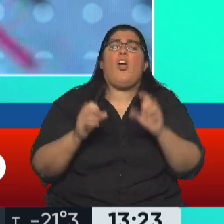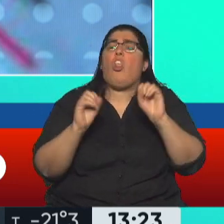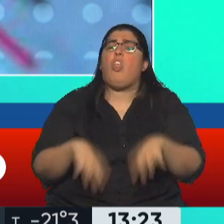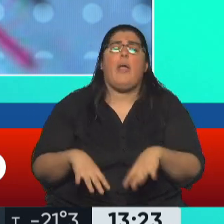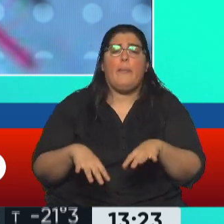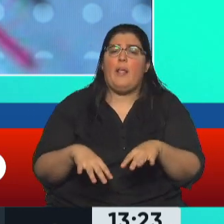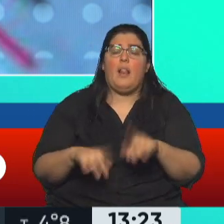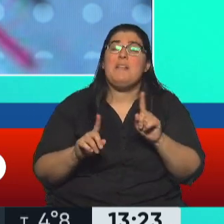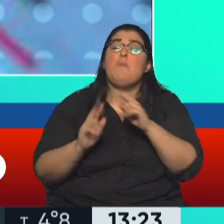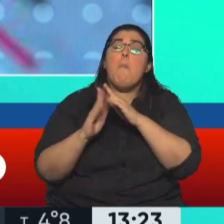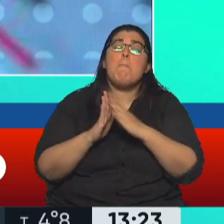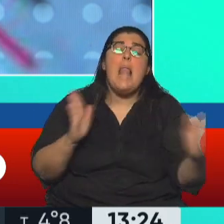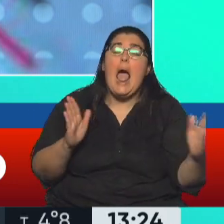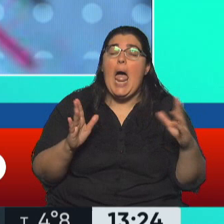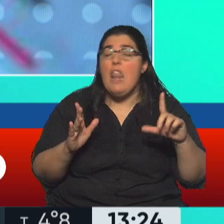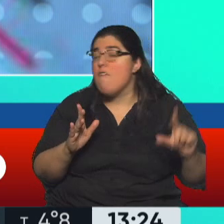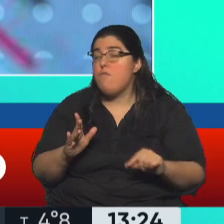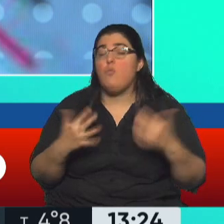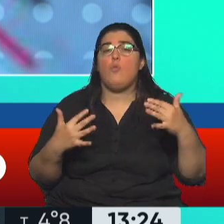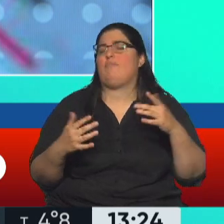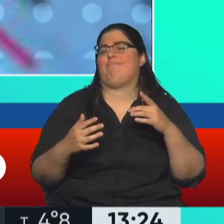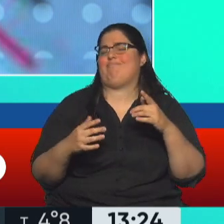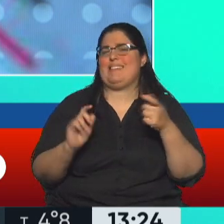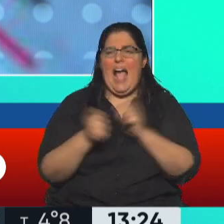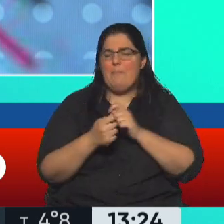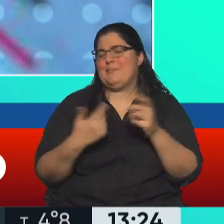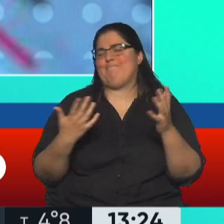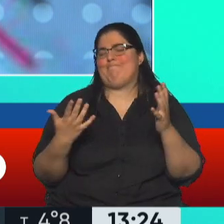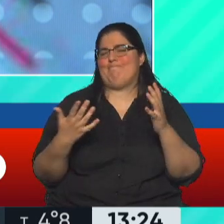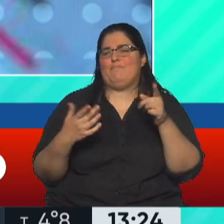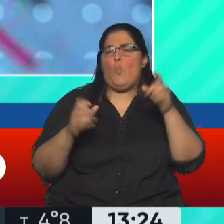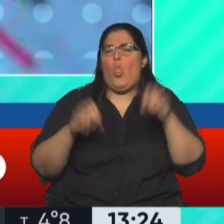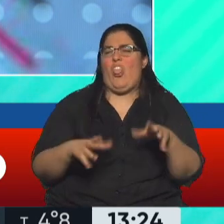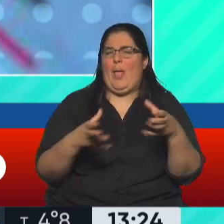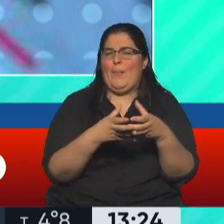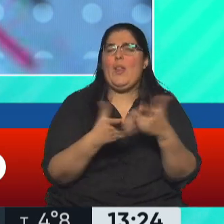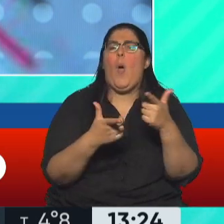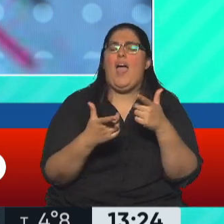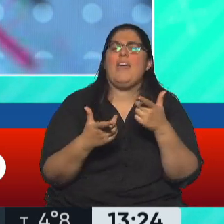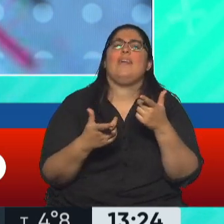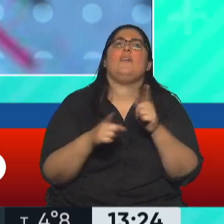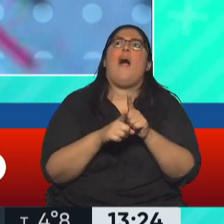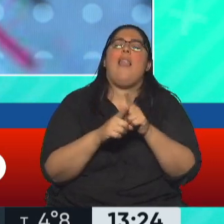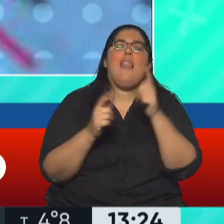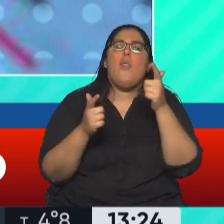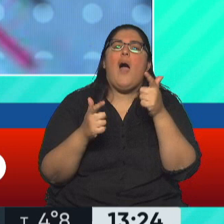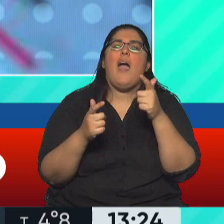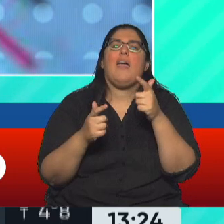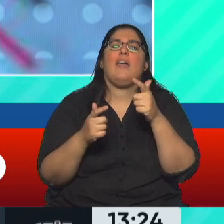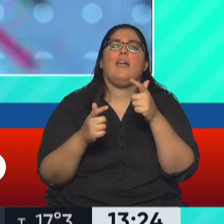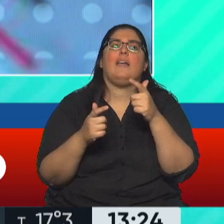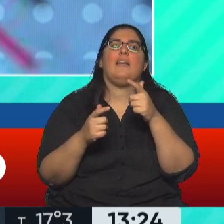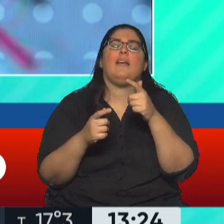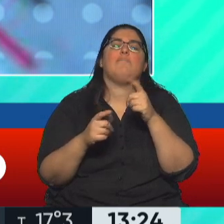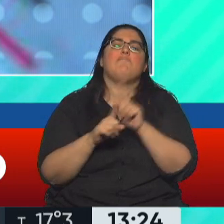a cabo un programa tan radical como el que él está planteando, porque lo que hay es que él no tiene, primero tiene a